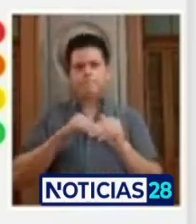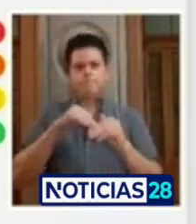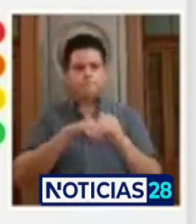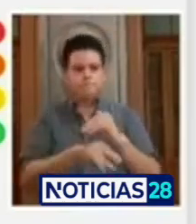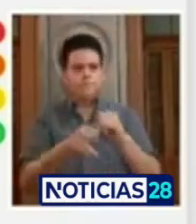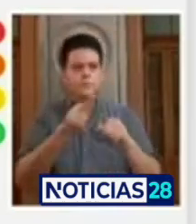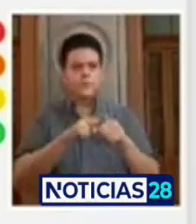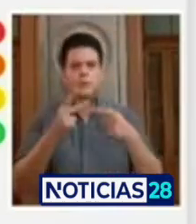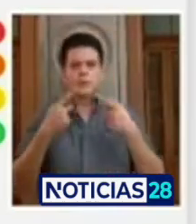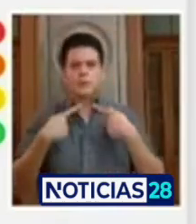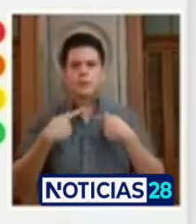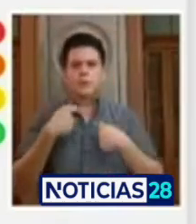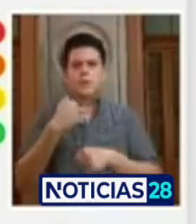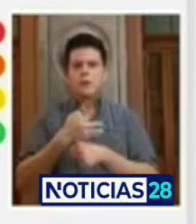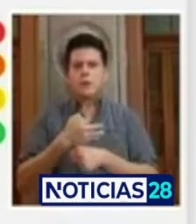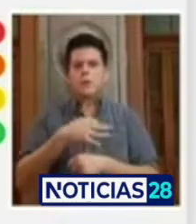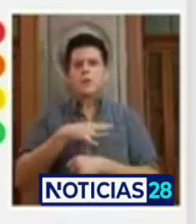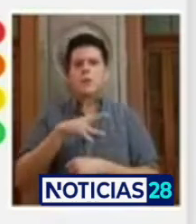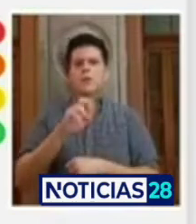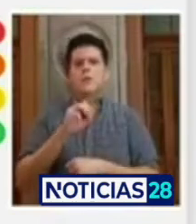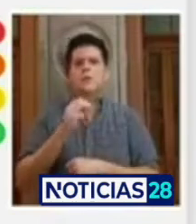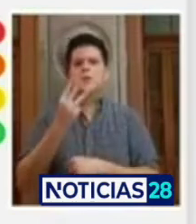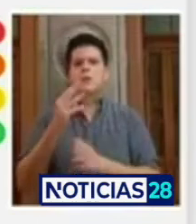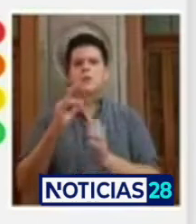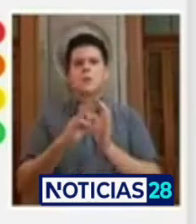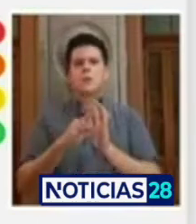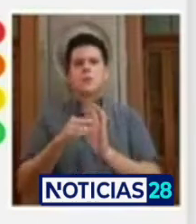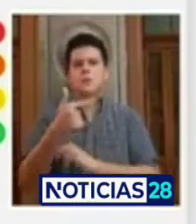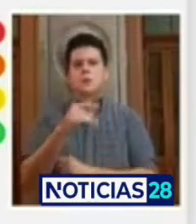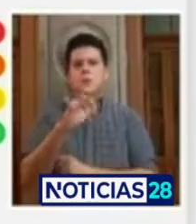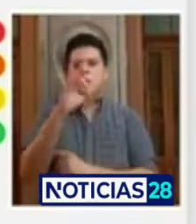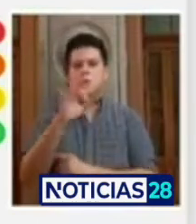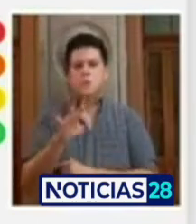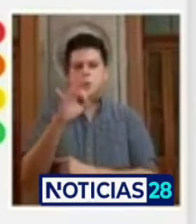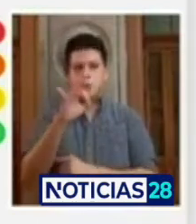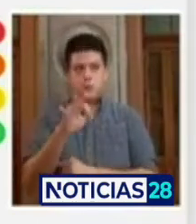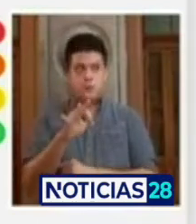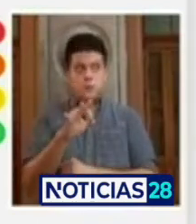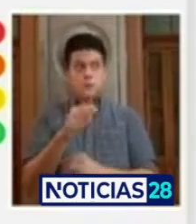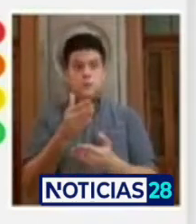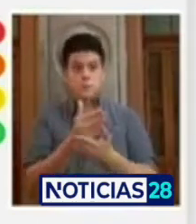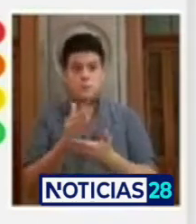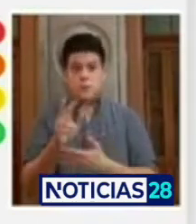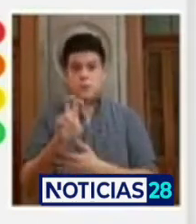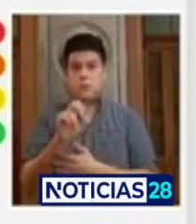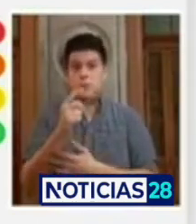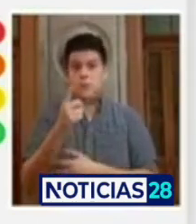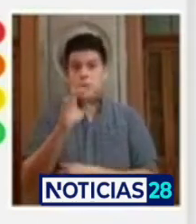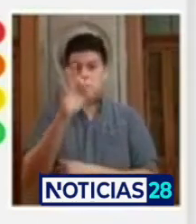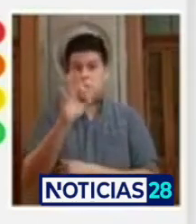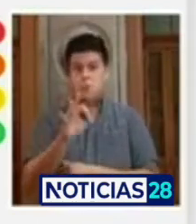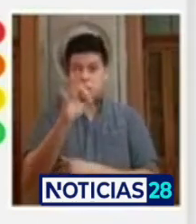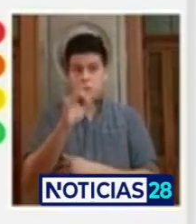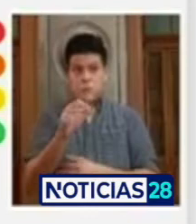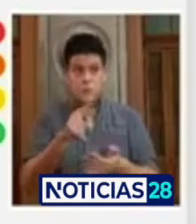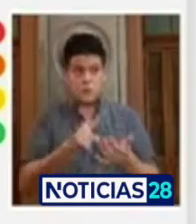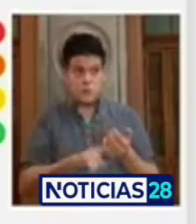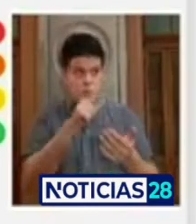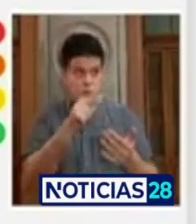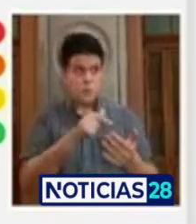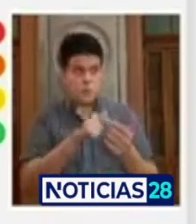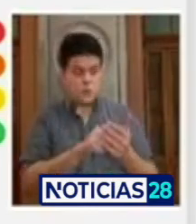en el 33.7 por ciento con un 31 por ciento de ocupación en las unidades de cuidados